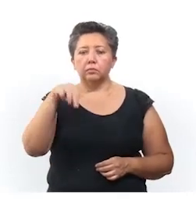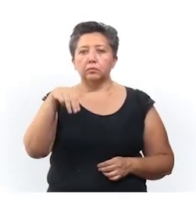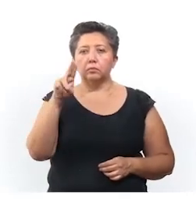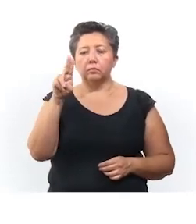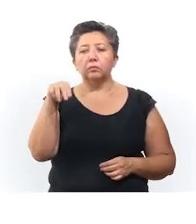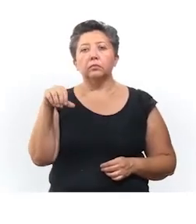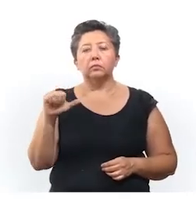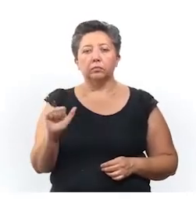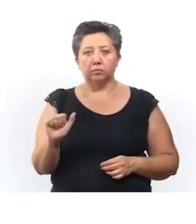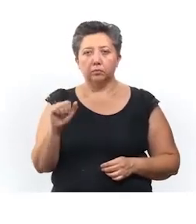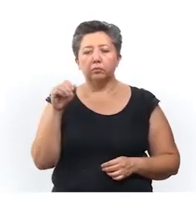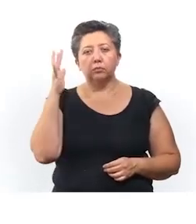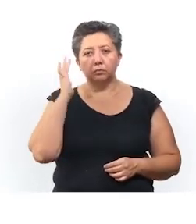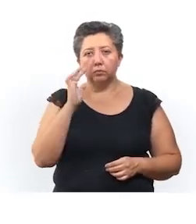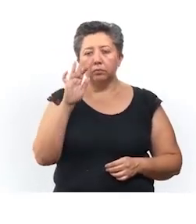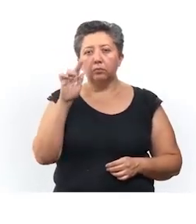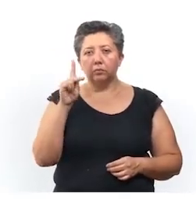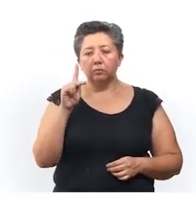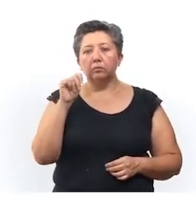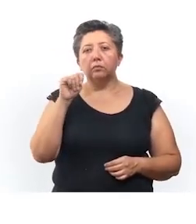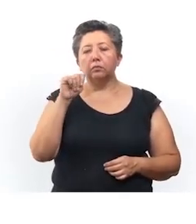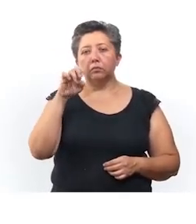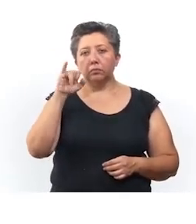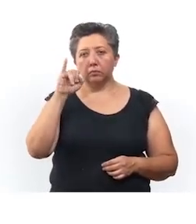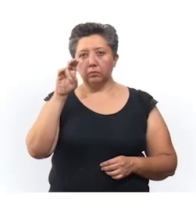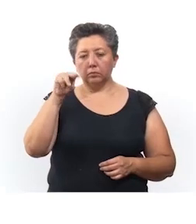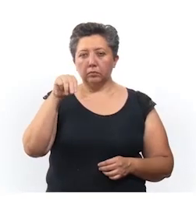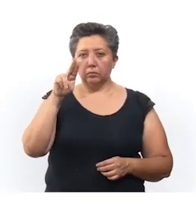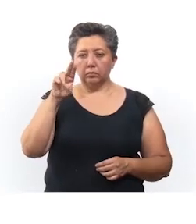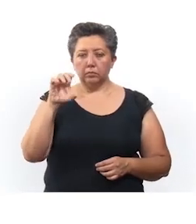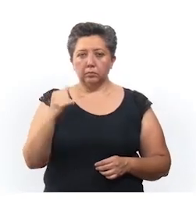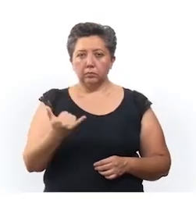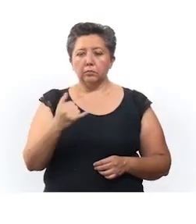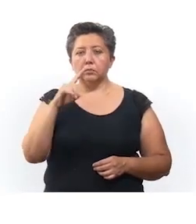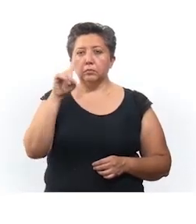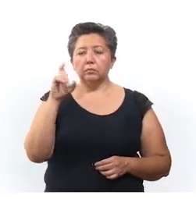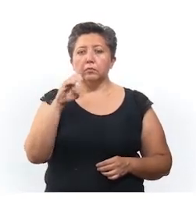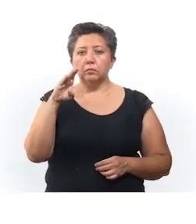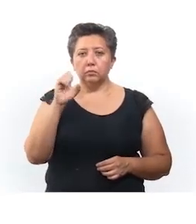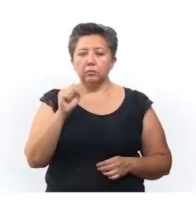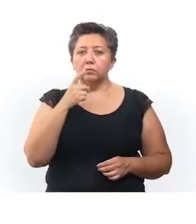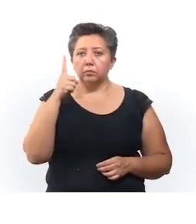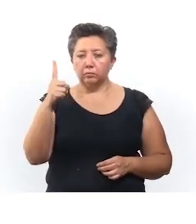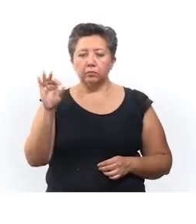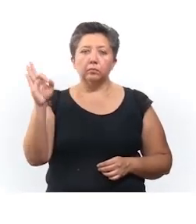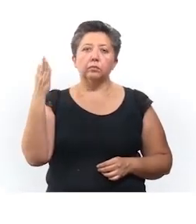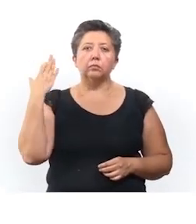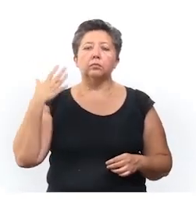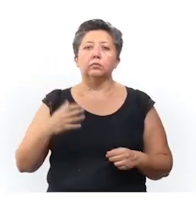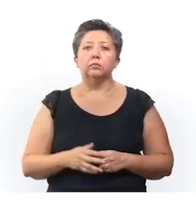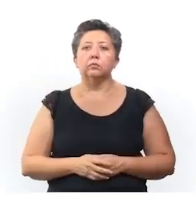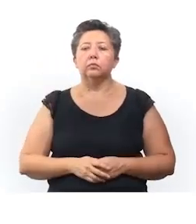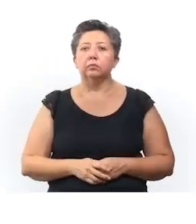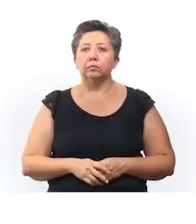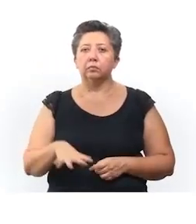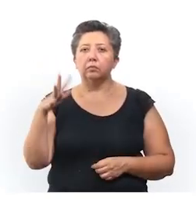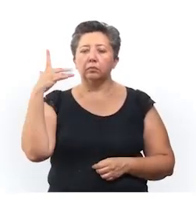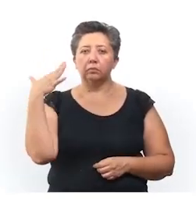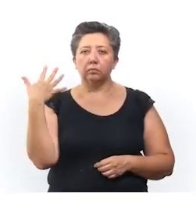Muna, Oxcuscap, San Felipe, Timucuy, Tinum, Tixmehuac, Tzucacap, y 1 foráneo. De